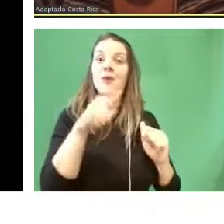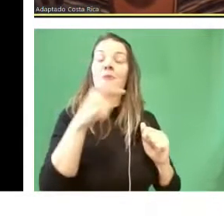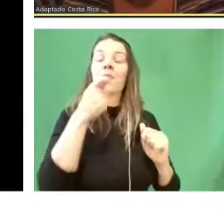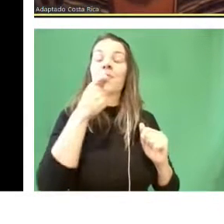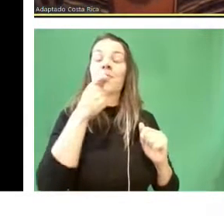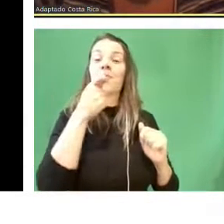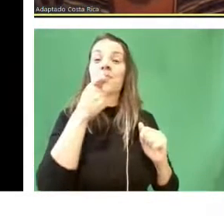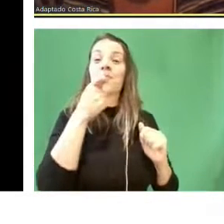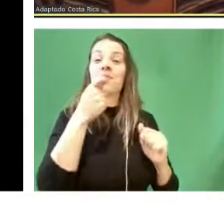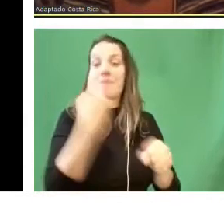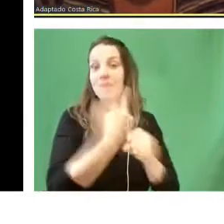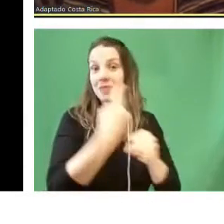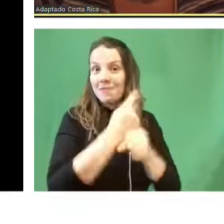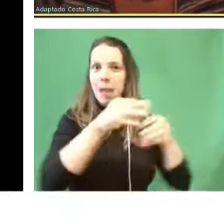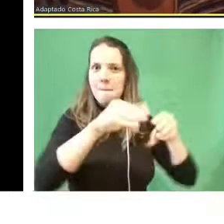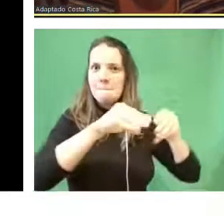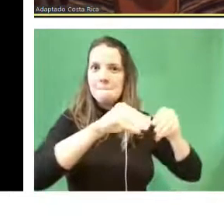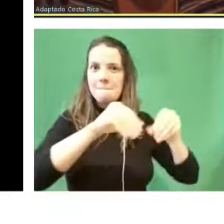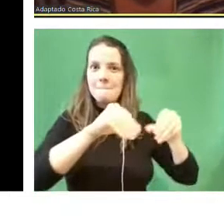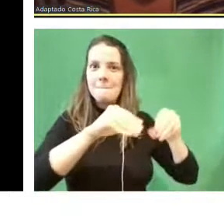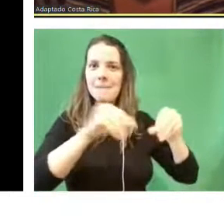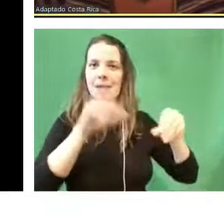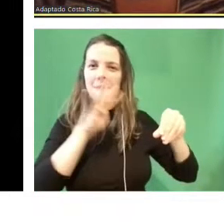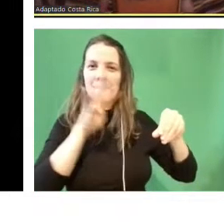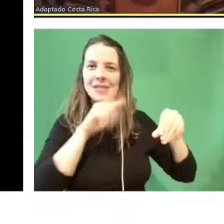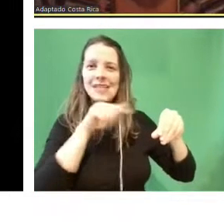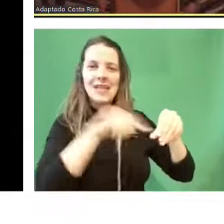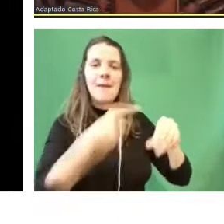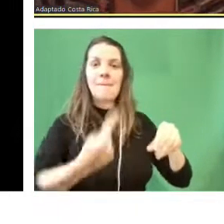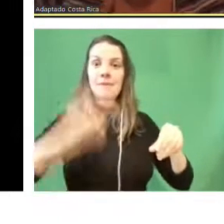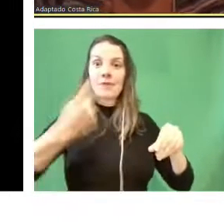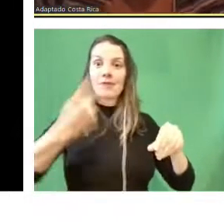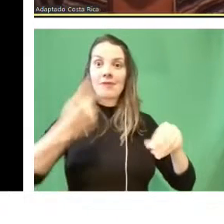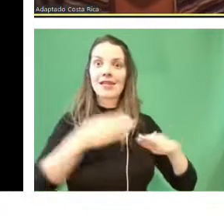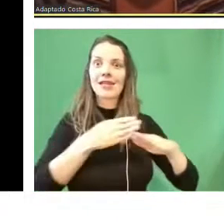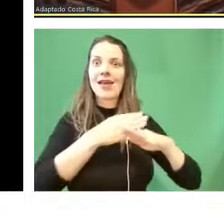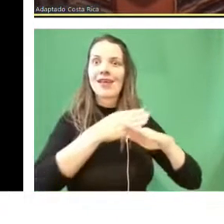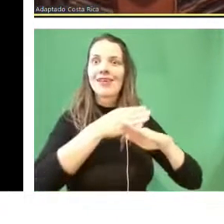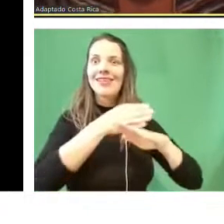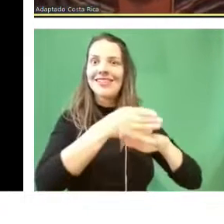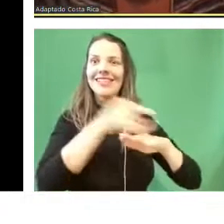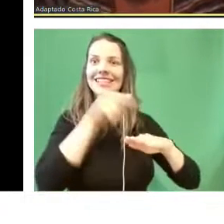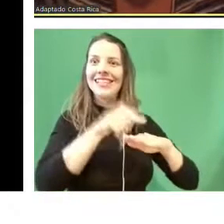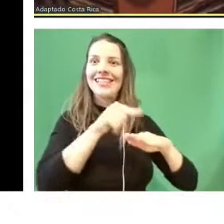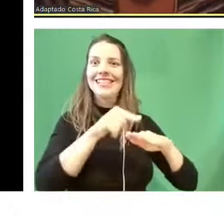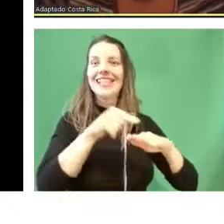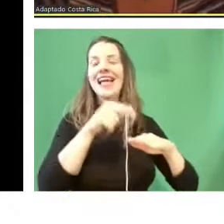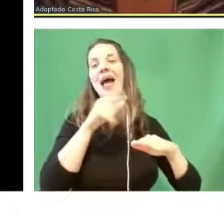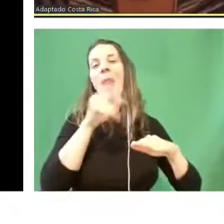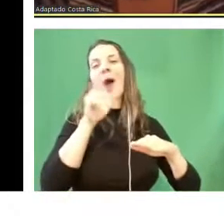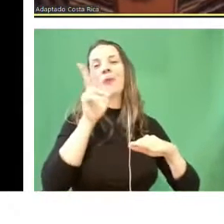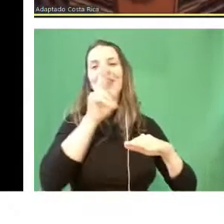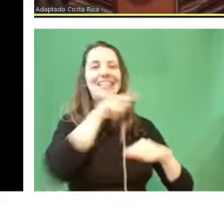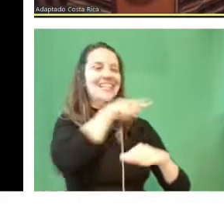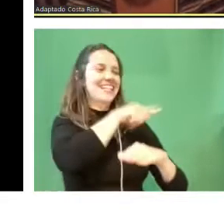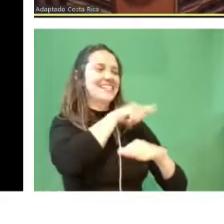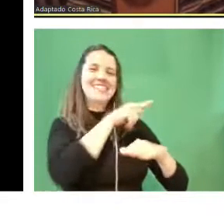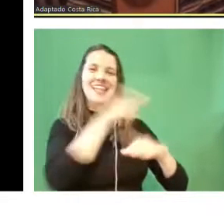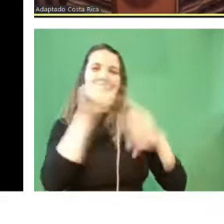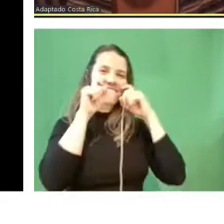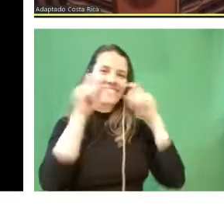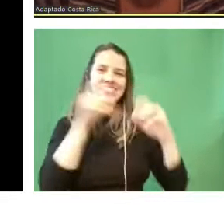que hubo en Costa Rica, que es la de Jacó, y que bueno, es mi playa, entonces le tengo mucho cariño, porque